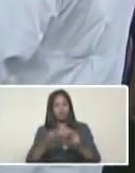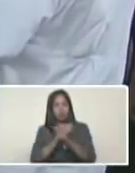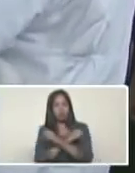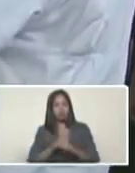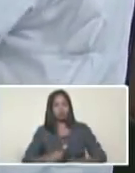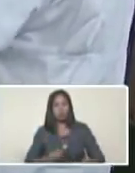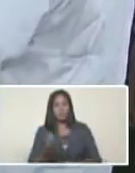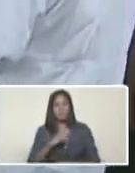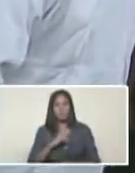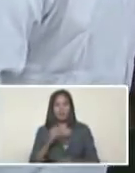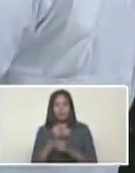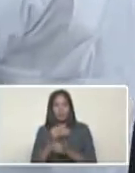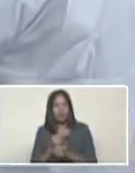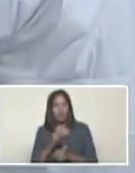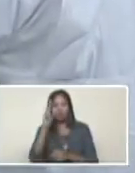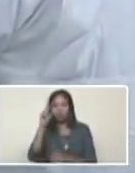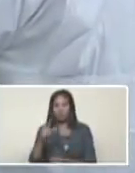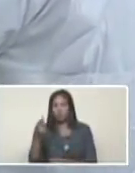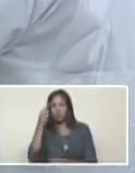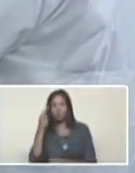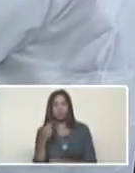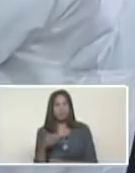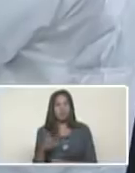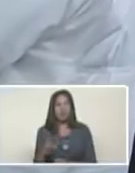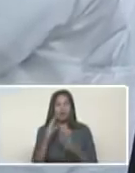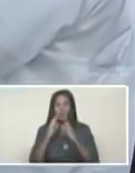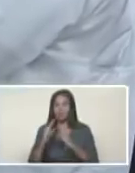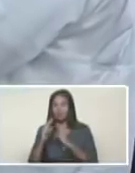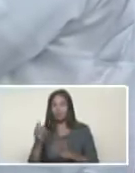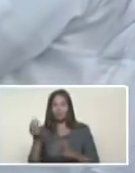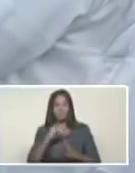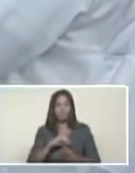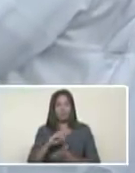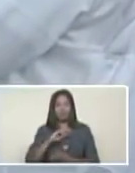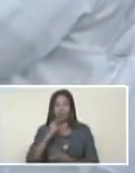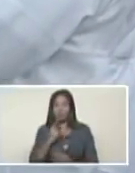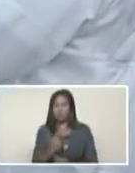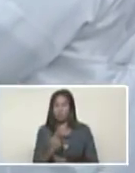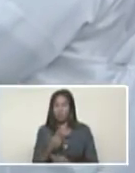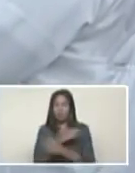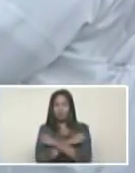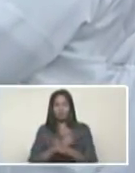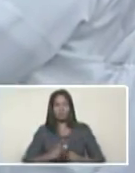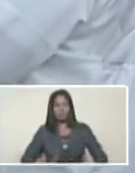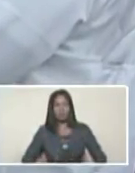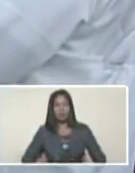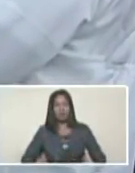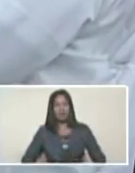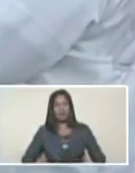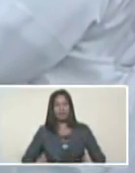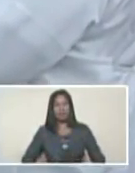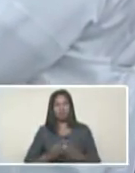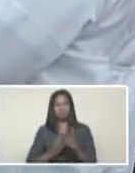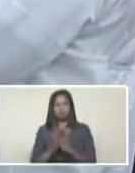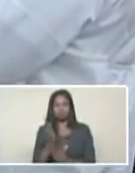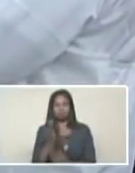Nacional Boliviana trabajando todos los días, dando resultados. Por eso es que yo digo, la Fuerza Armada Nacional Bolivariana es